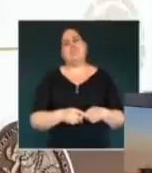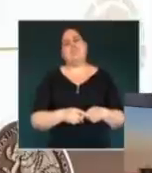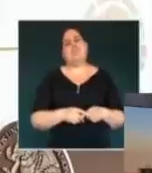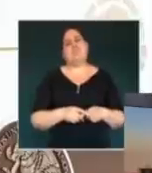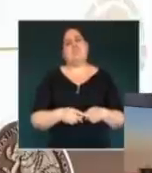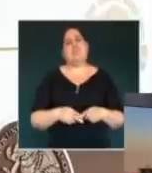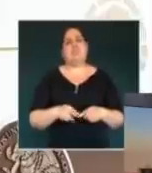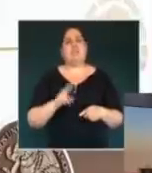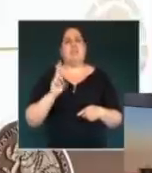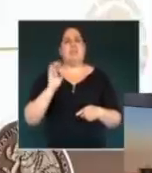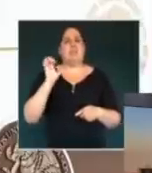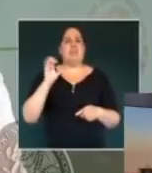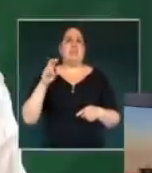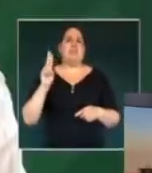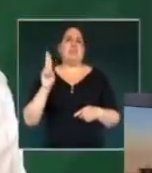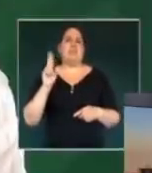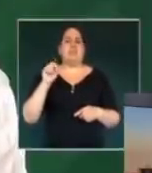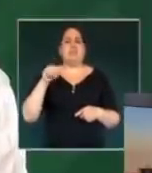20,